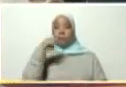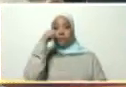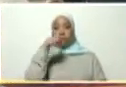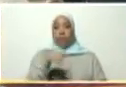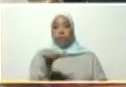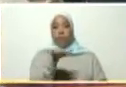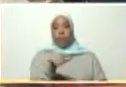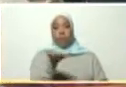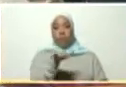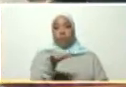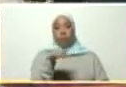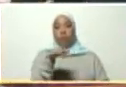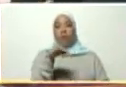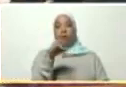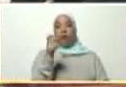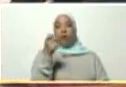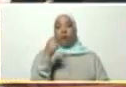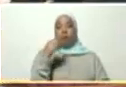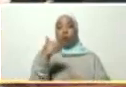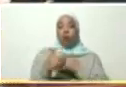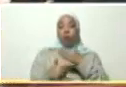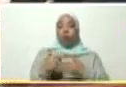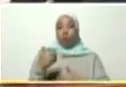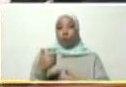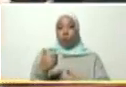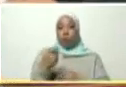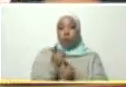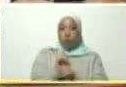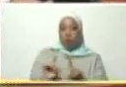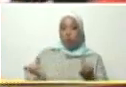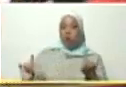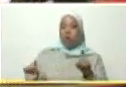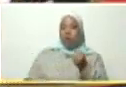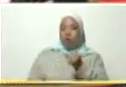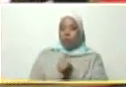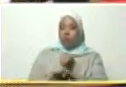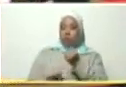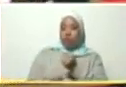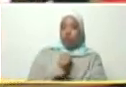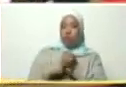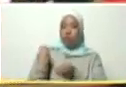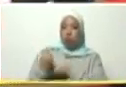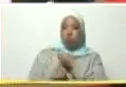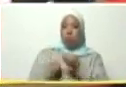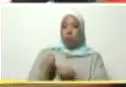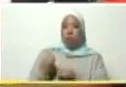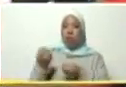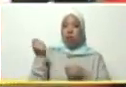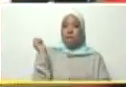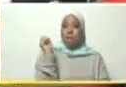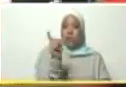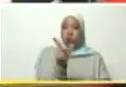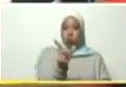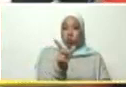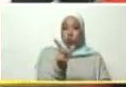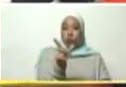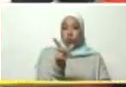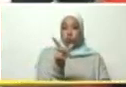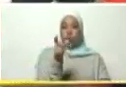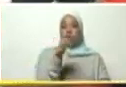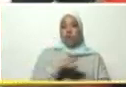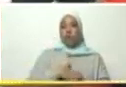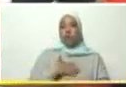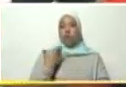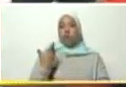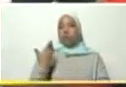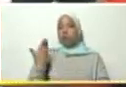las columna vertebral de esa democracia el partido socialista Unido de Venezuela Sin lugar a